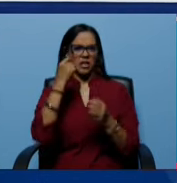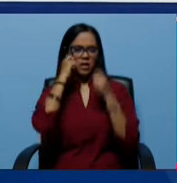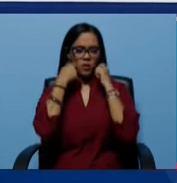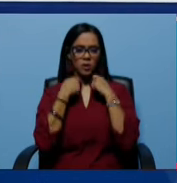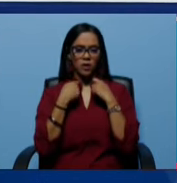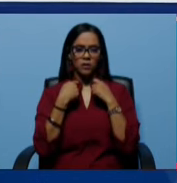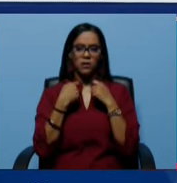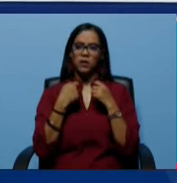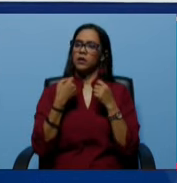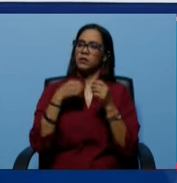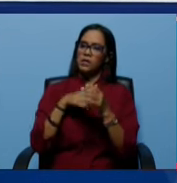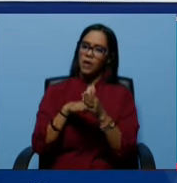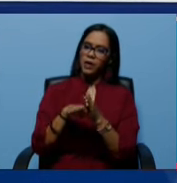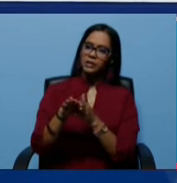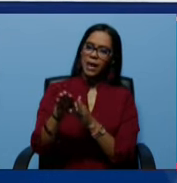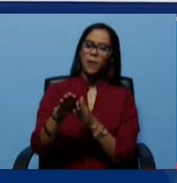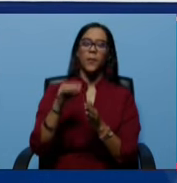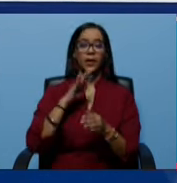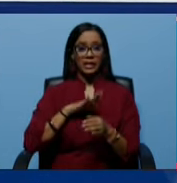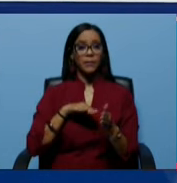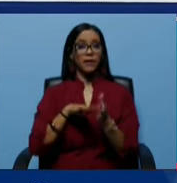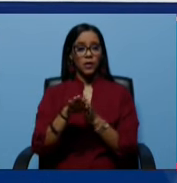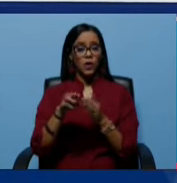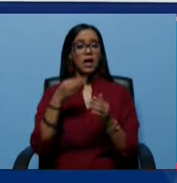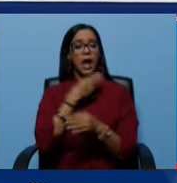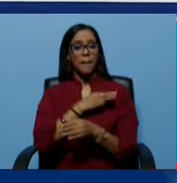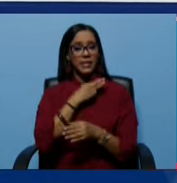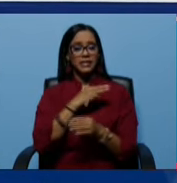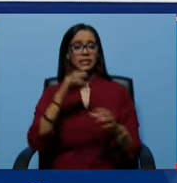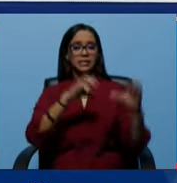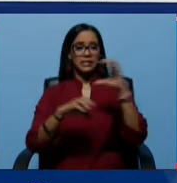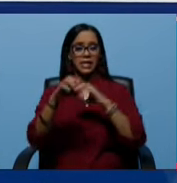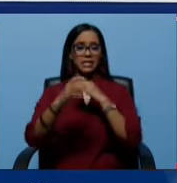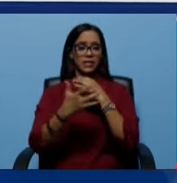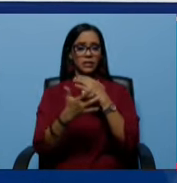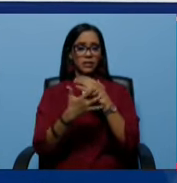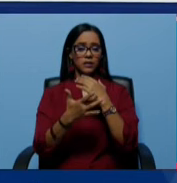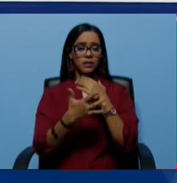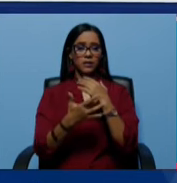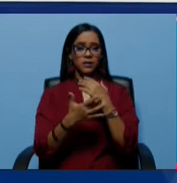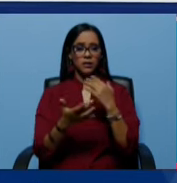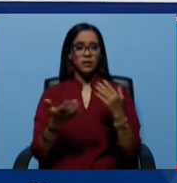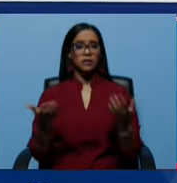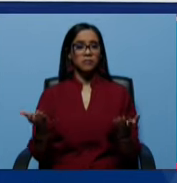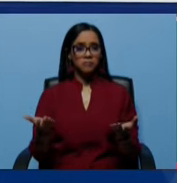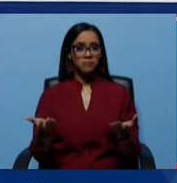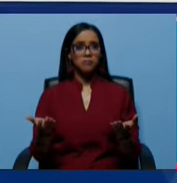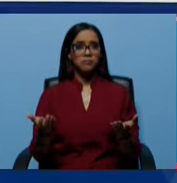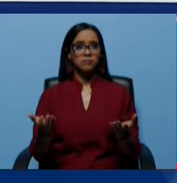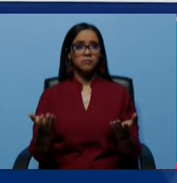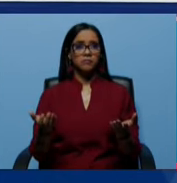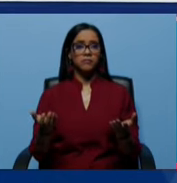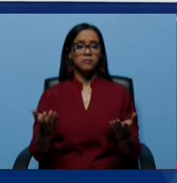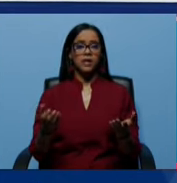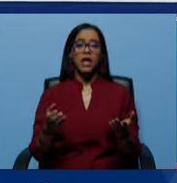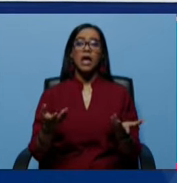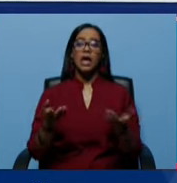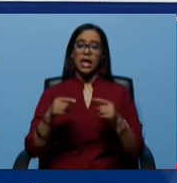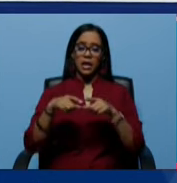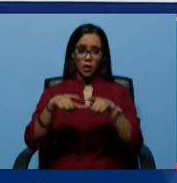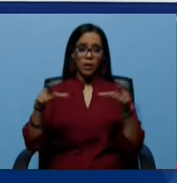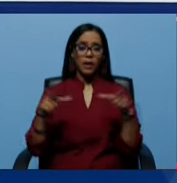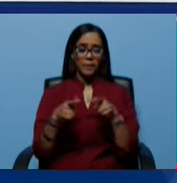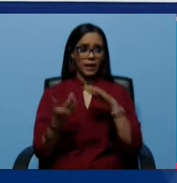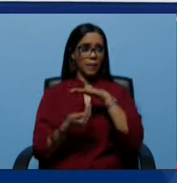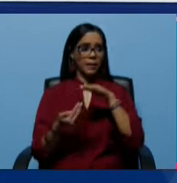avanzamos, porque estamos avanzando con la gran misión Ciencia y Tecnología, doctor Humberto Fernández Morán, en los vértices, en